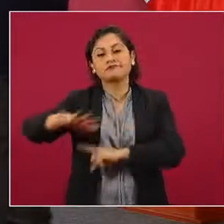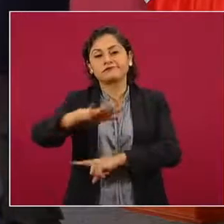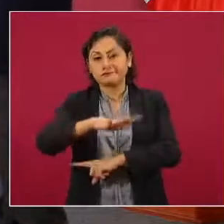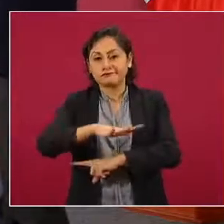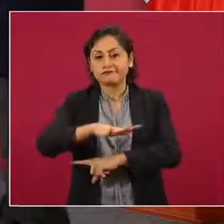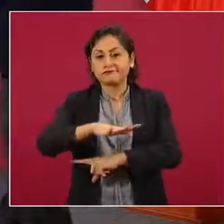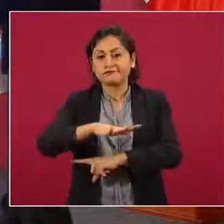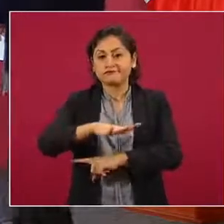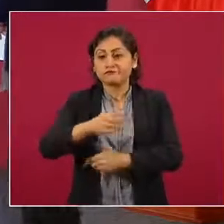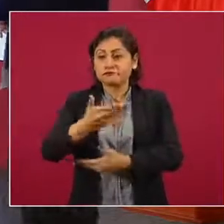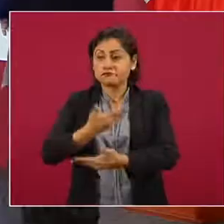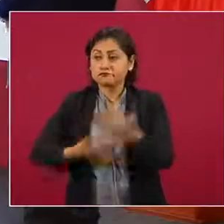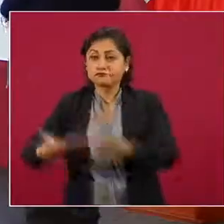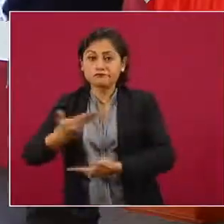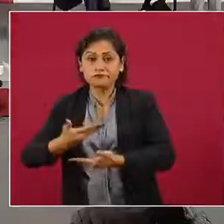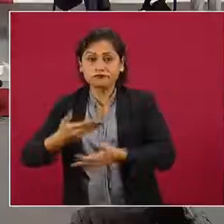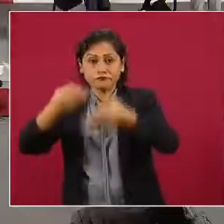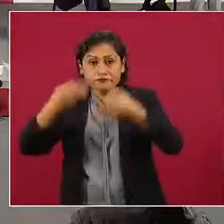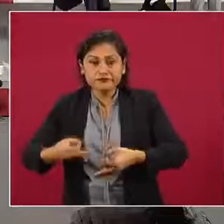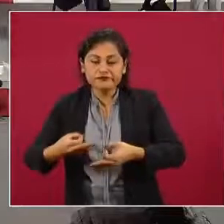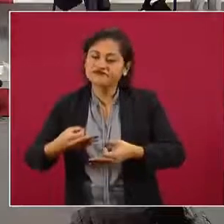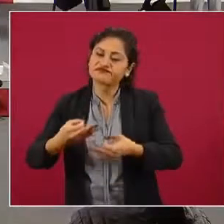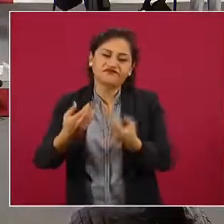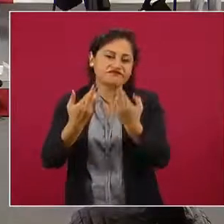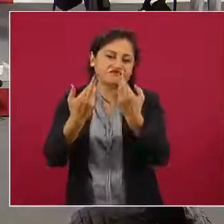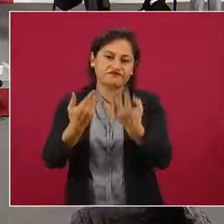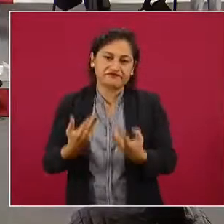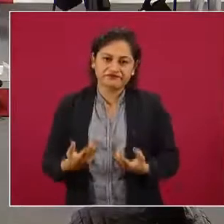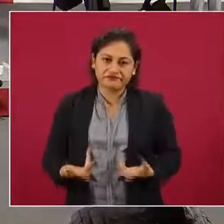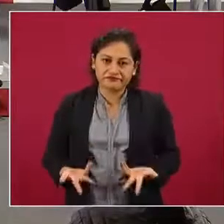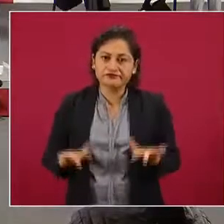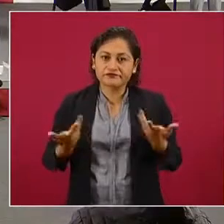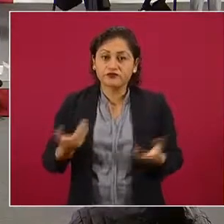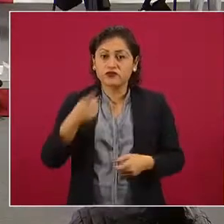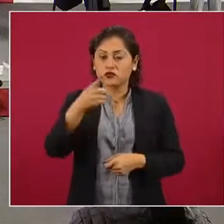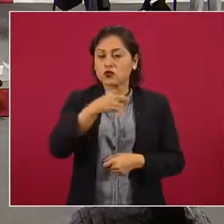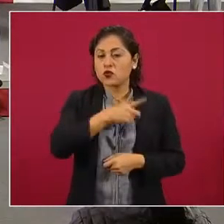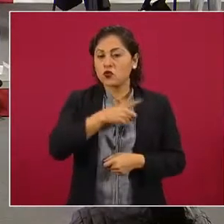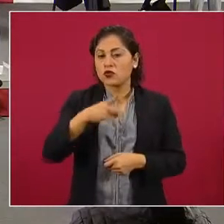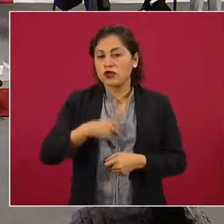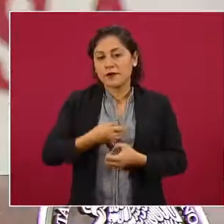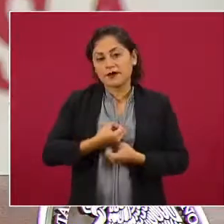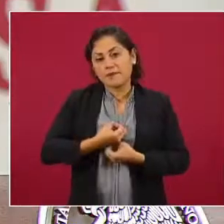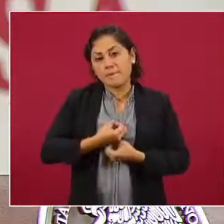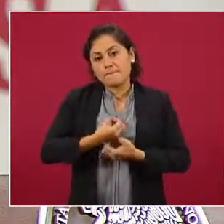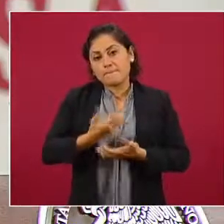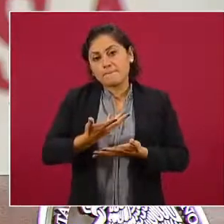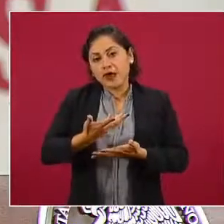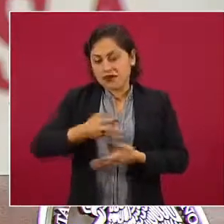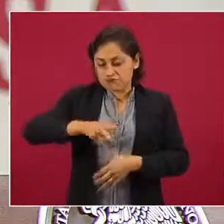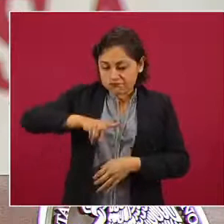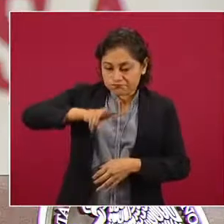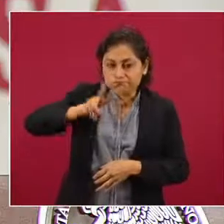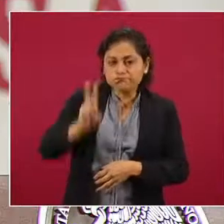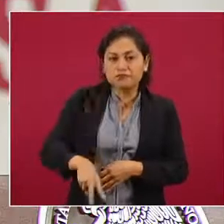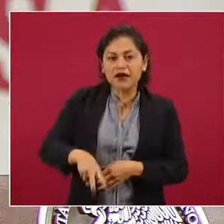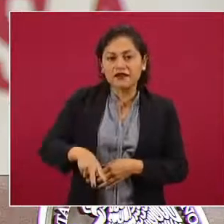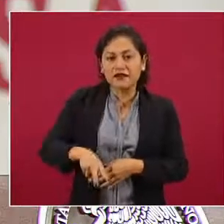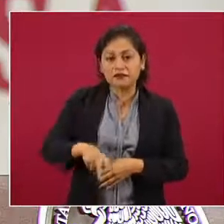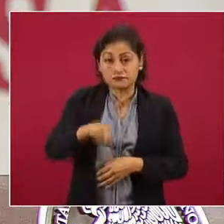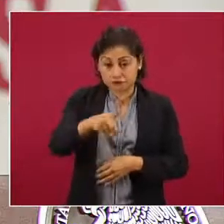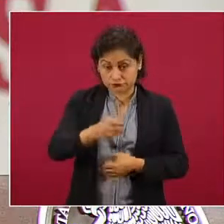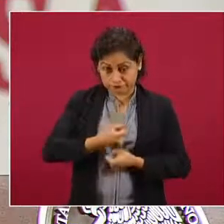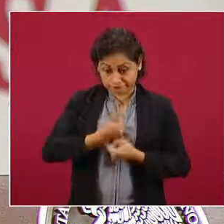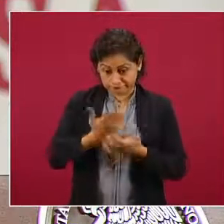la convivencia civilizada. Exprésate siempre con veracidad, honra tu palabra y